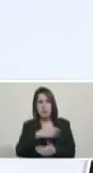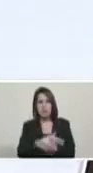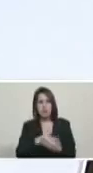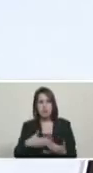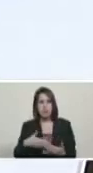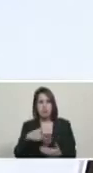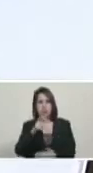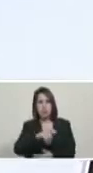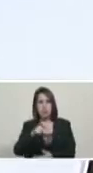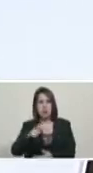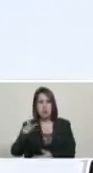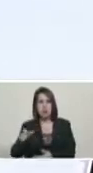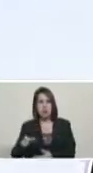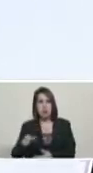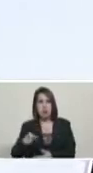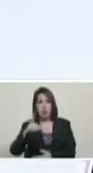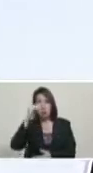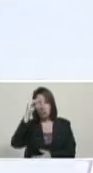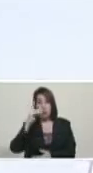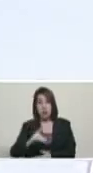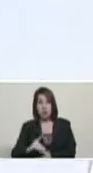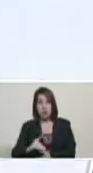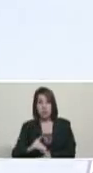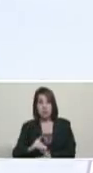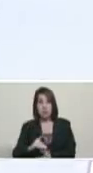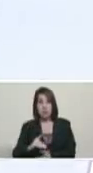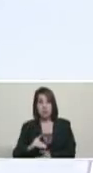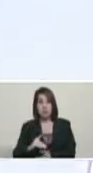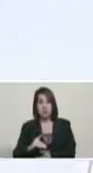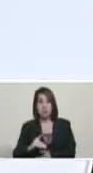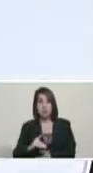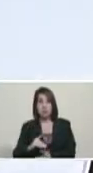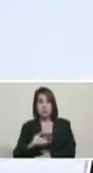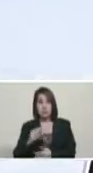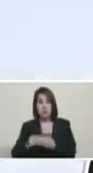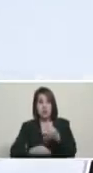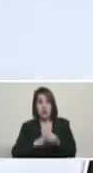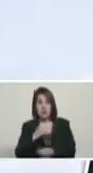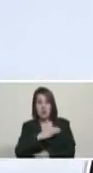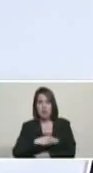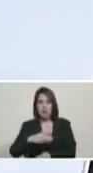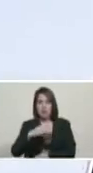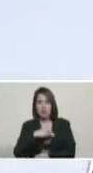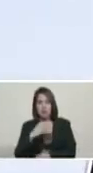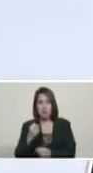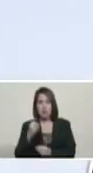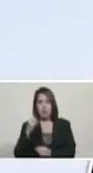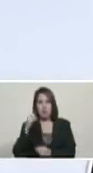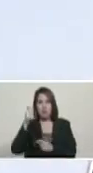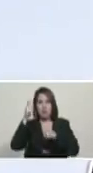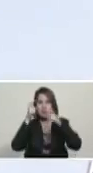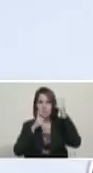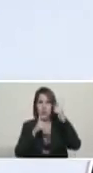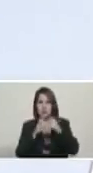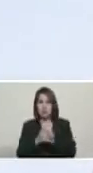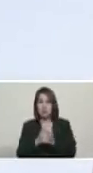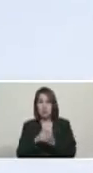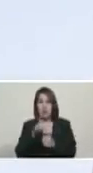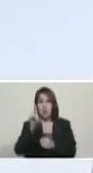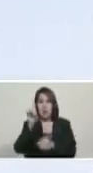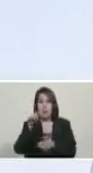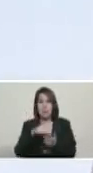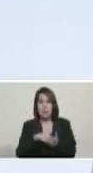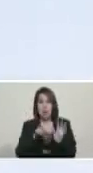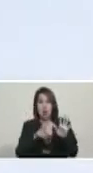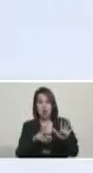en la misión José Gregorio Hernández, creada por nuestro comandante Chávez, en el factor de corrección,